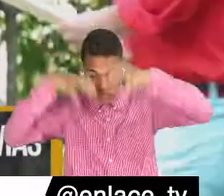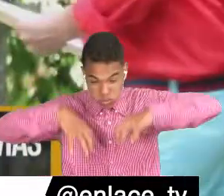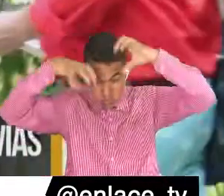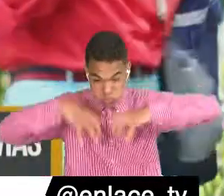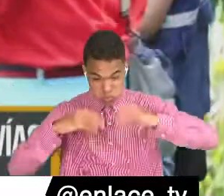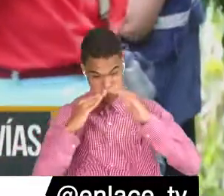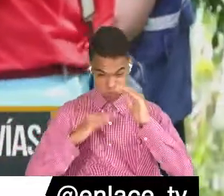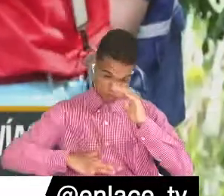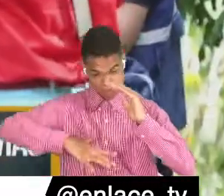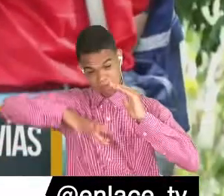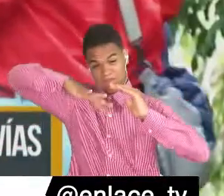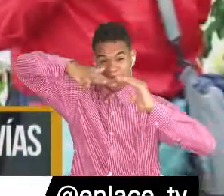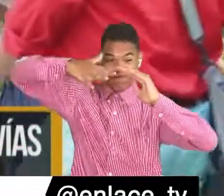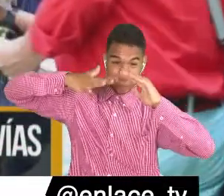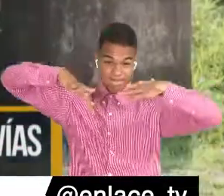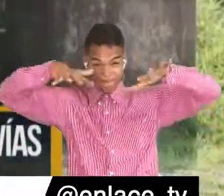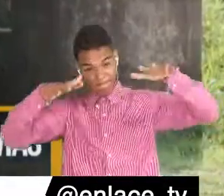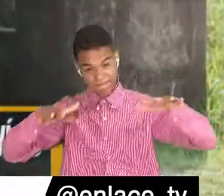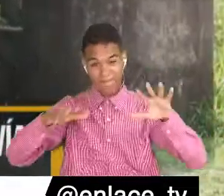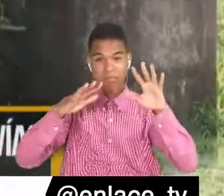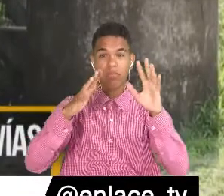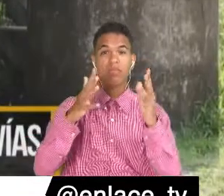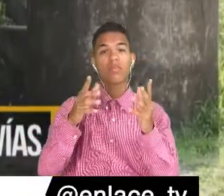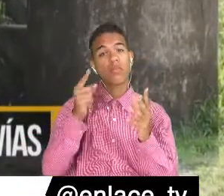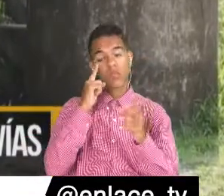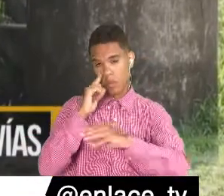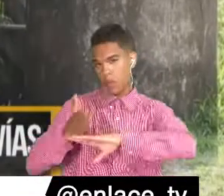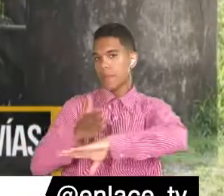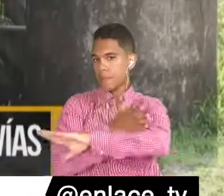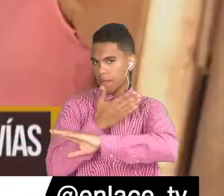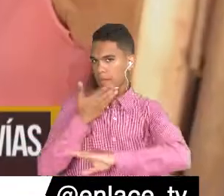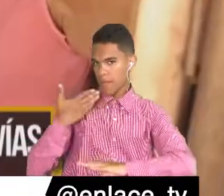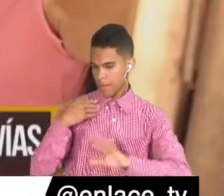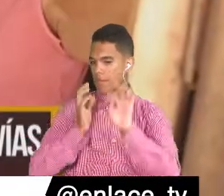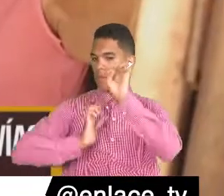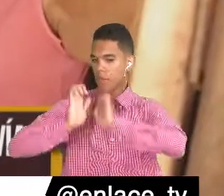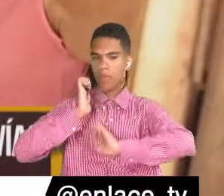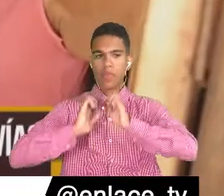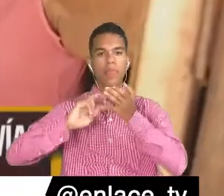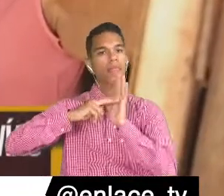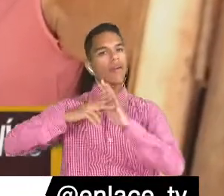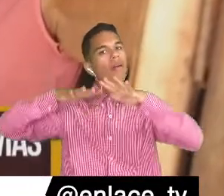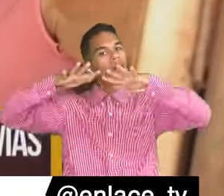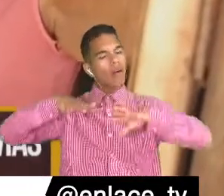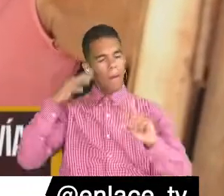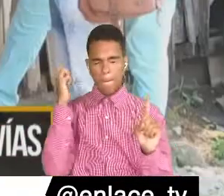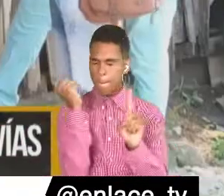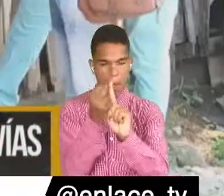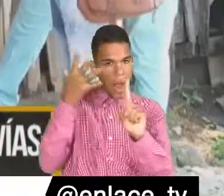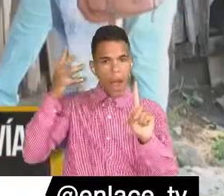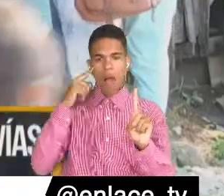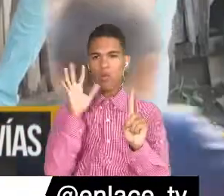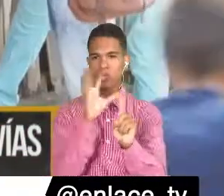ven con buenos ojos las medidas preventivas que realiza el gobierno local y que permiten mitigar el impacto social de llegar a presentarse una